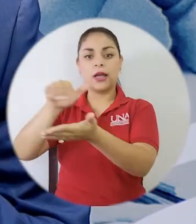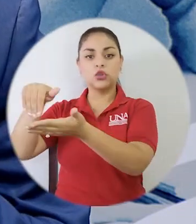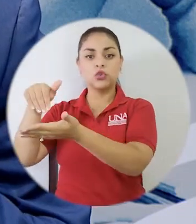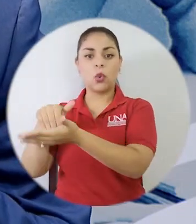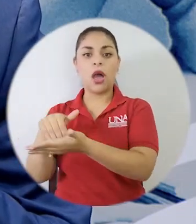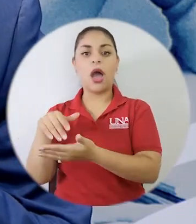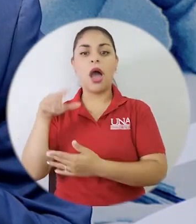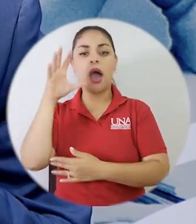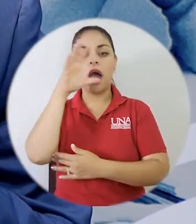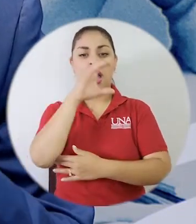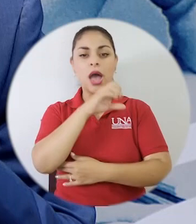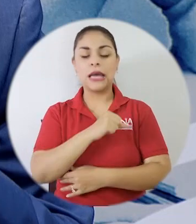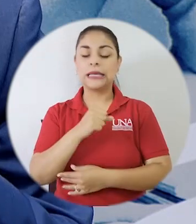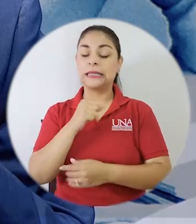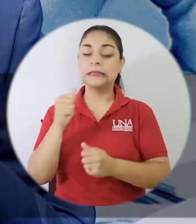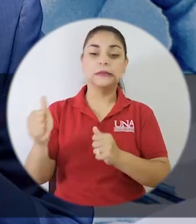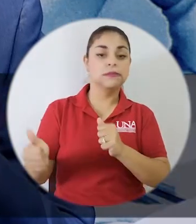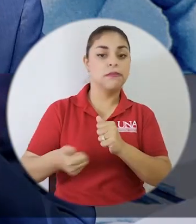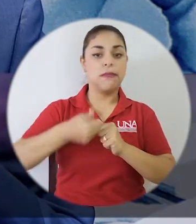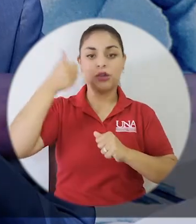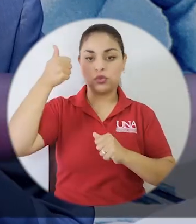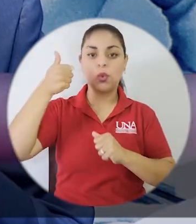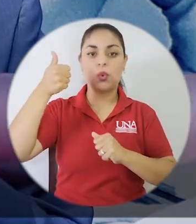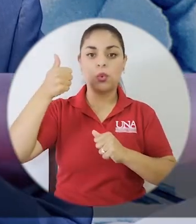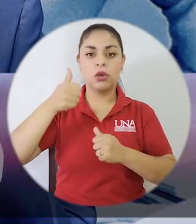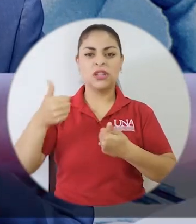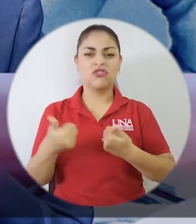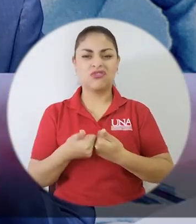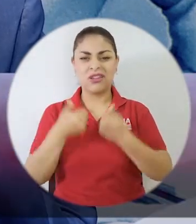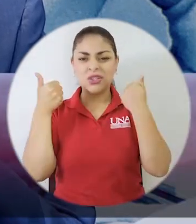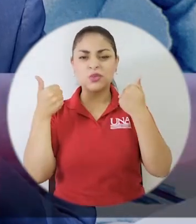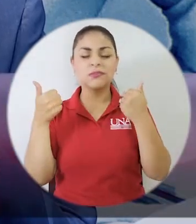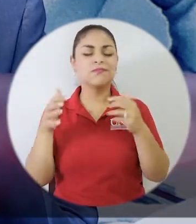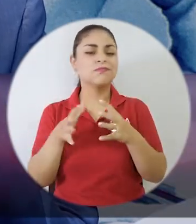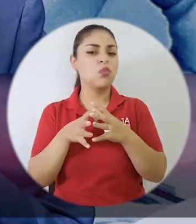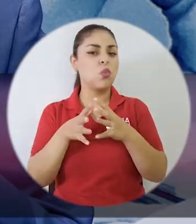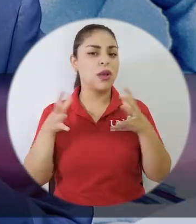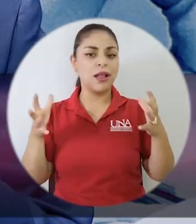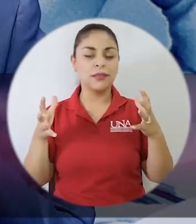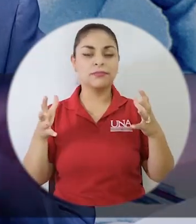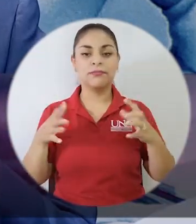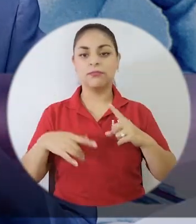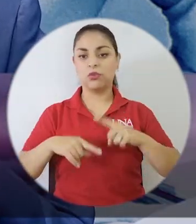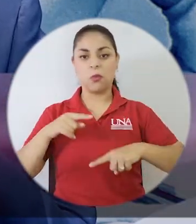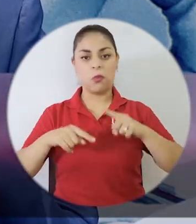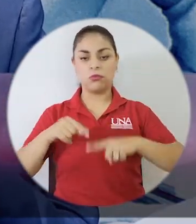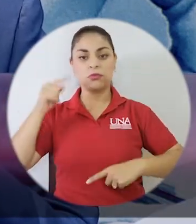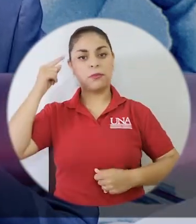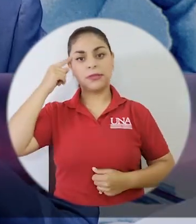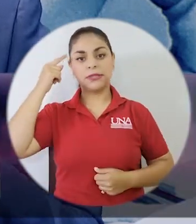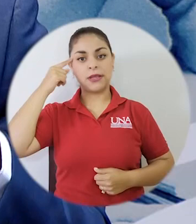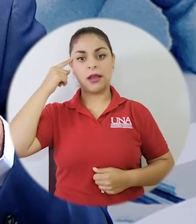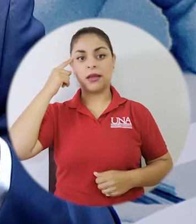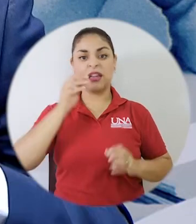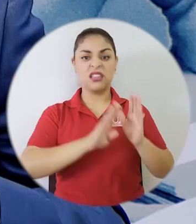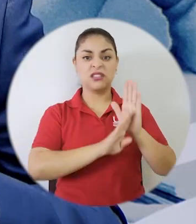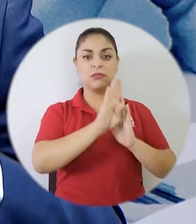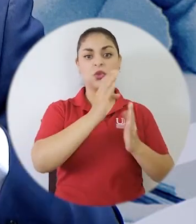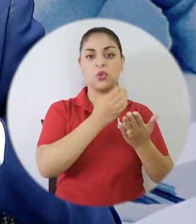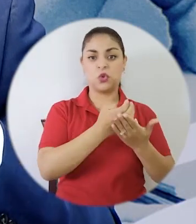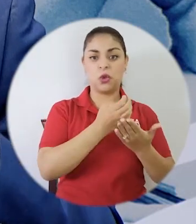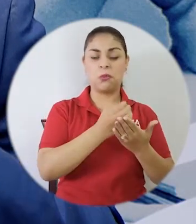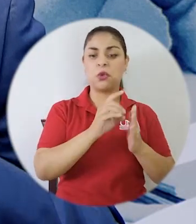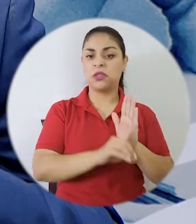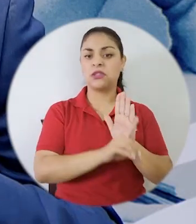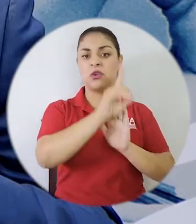nos vamos a dar cuenta que el drama es aún mayor, que los retos son muy grandes y que no podemos pensar que nuestro